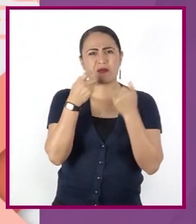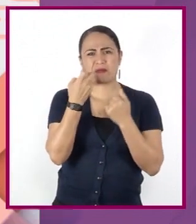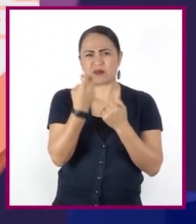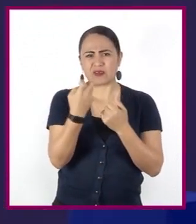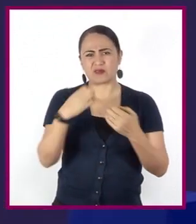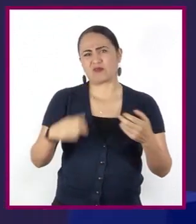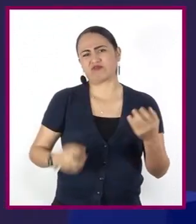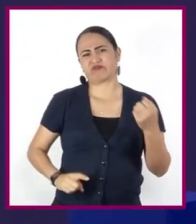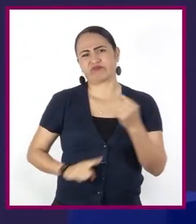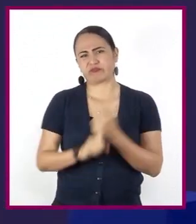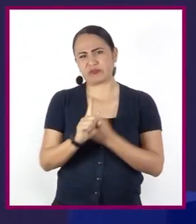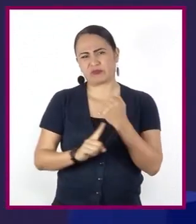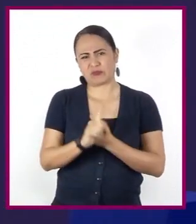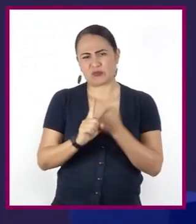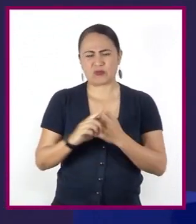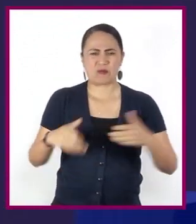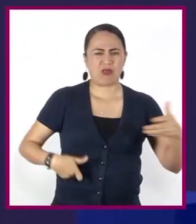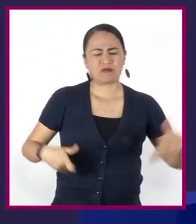molestia.